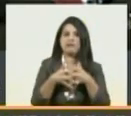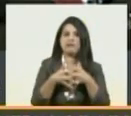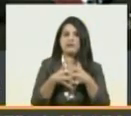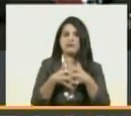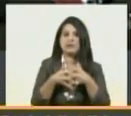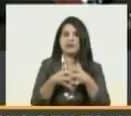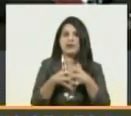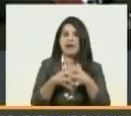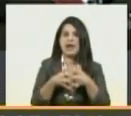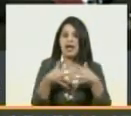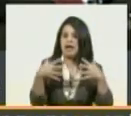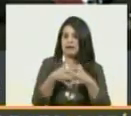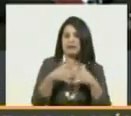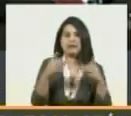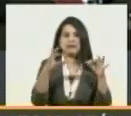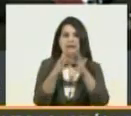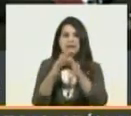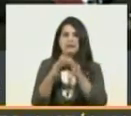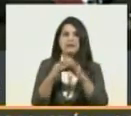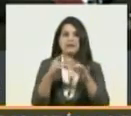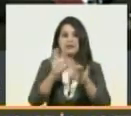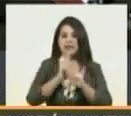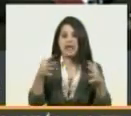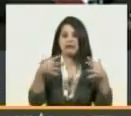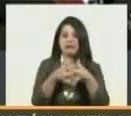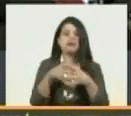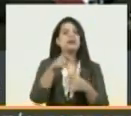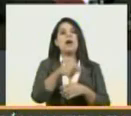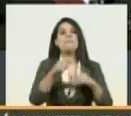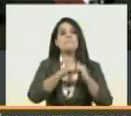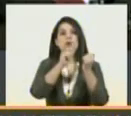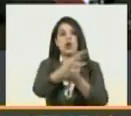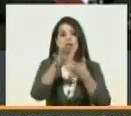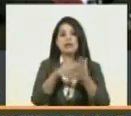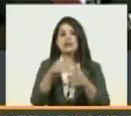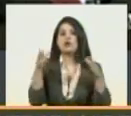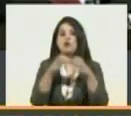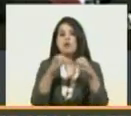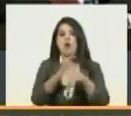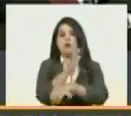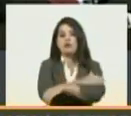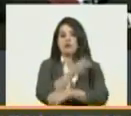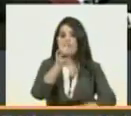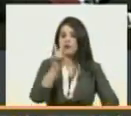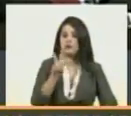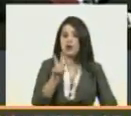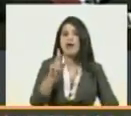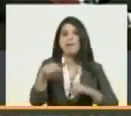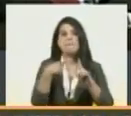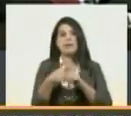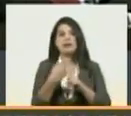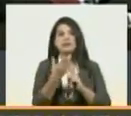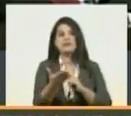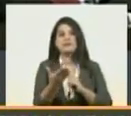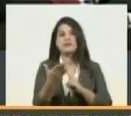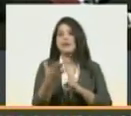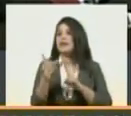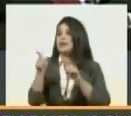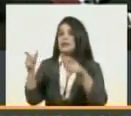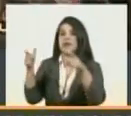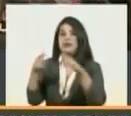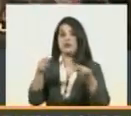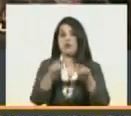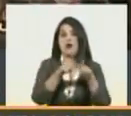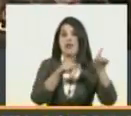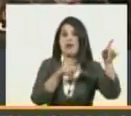muy estrecha entre la violencia que ejerce la oposición en Venezuela y las actuaciones de este grupo